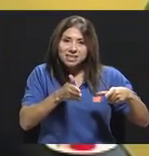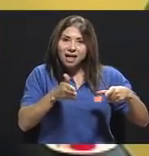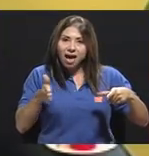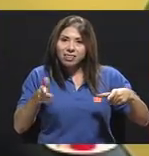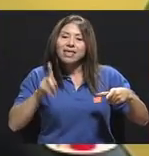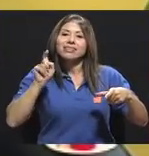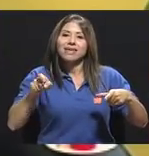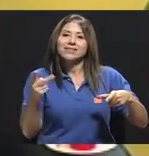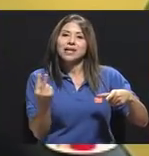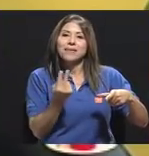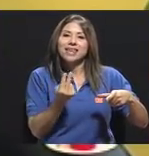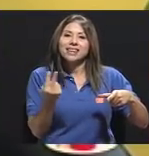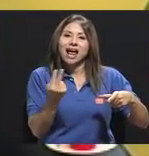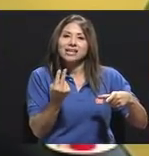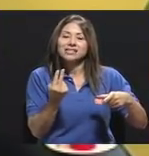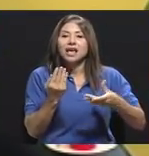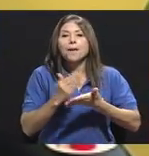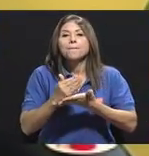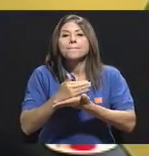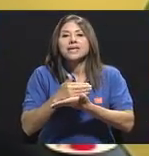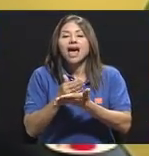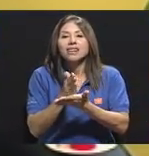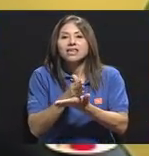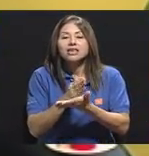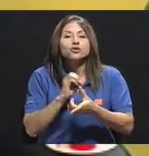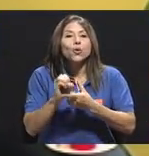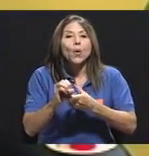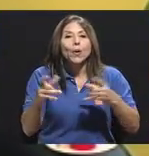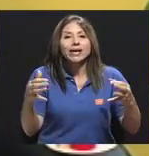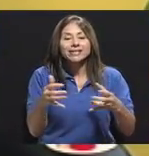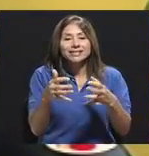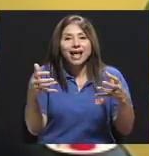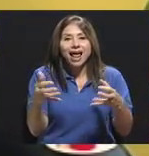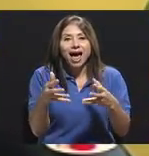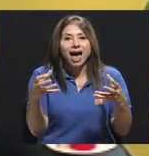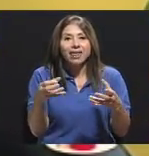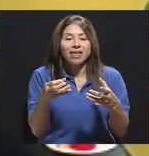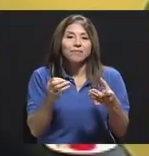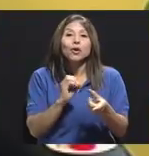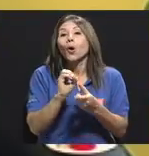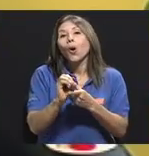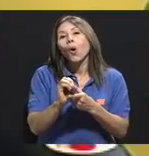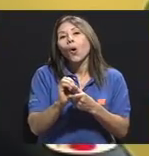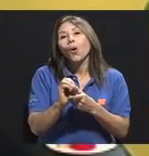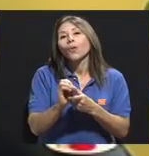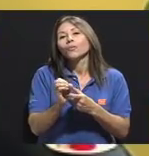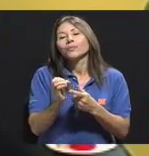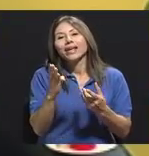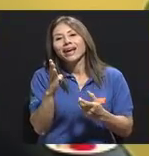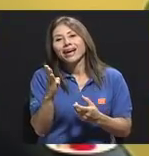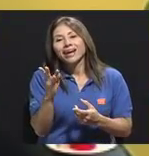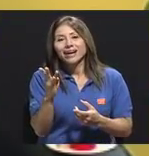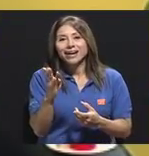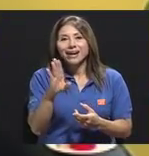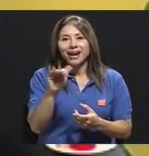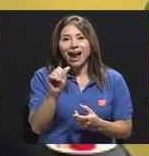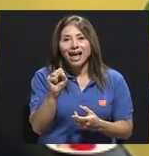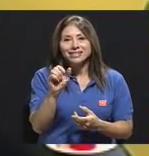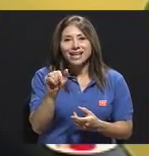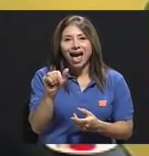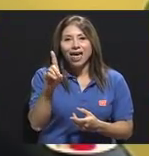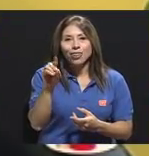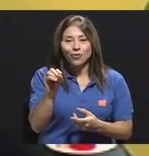en forma de picadillos verdad para que ese plato esa ese ese o el casado que le llamamos Los chicos no solamente es cargado de harinas y cosas